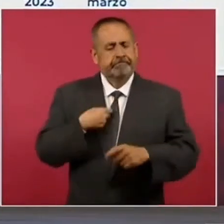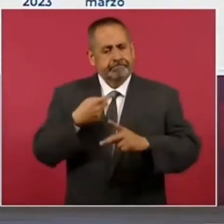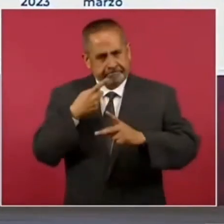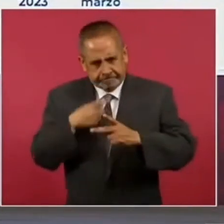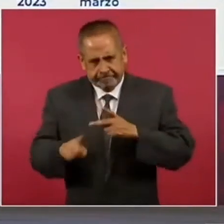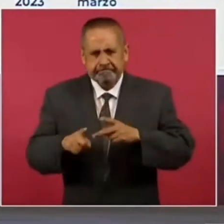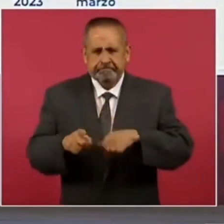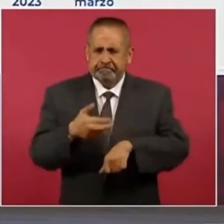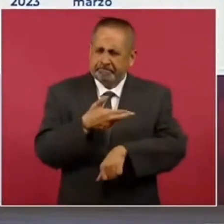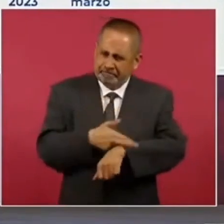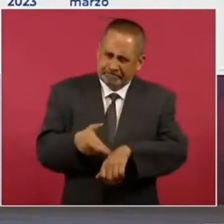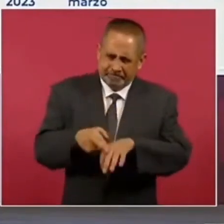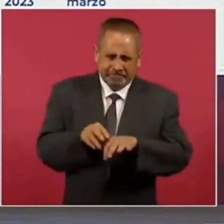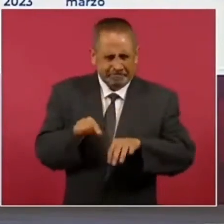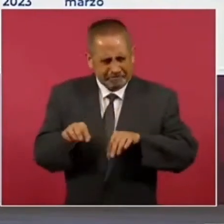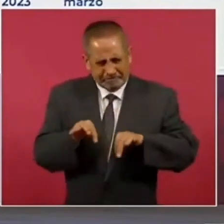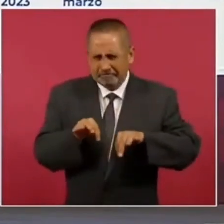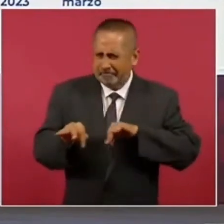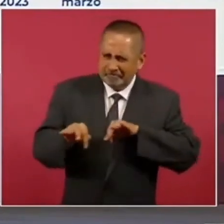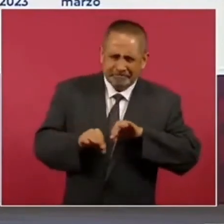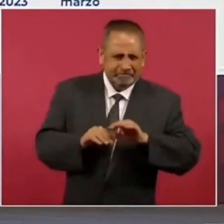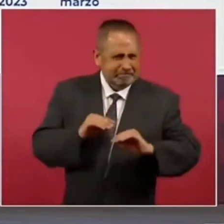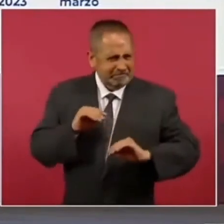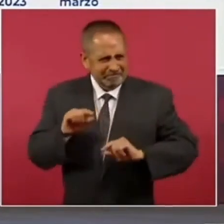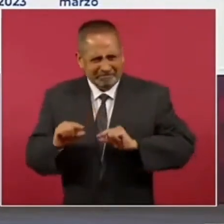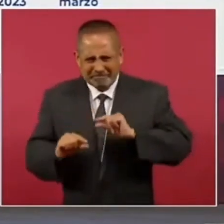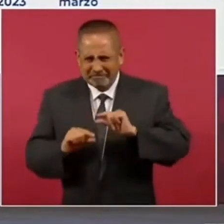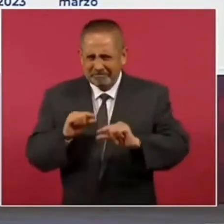Y empezamos poco a poco.